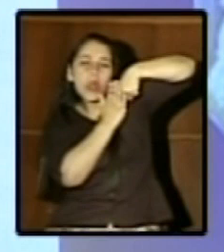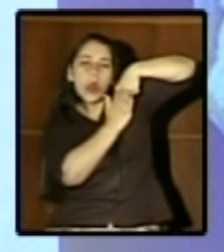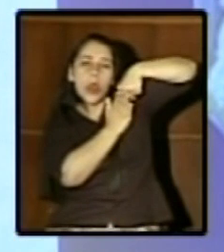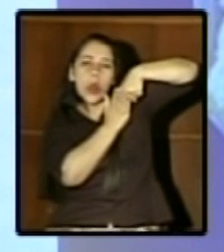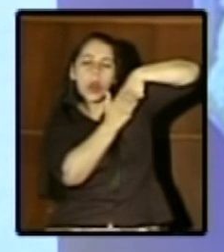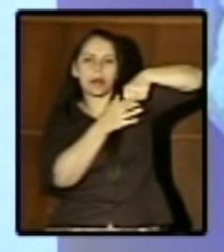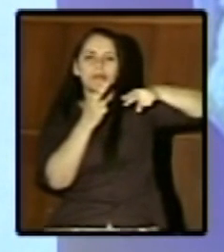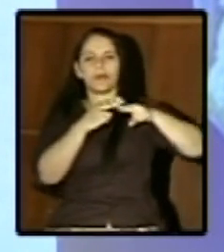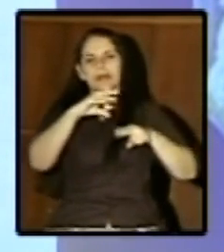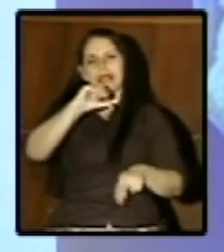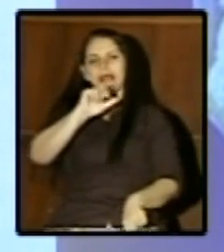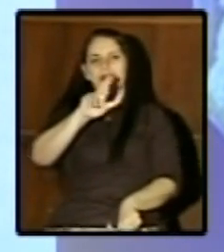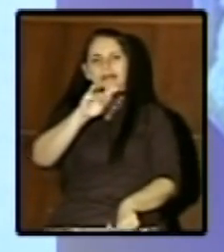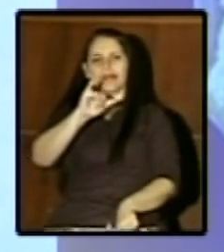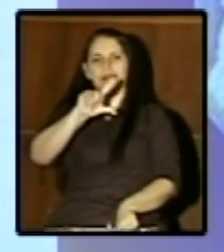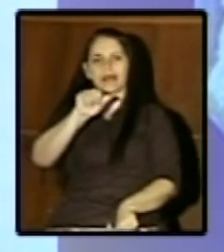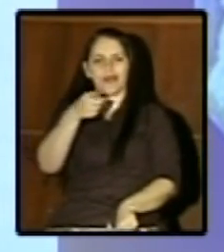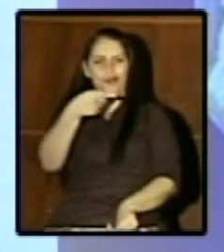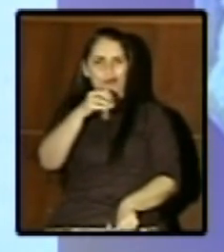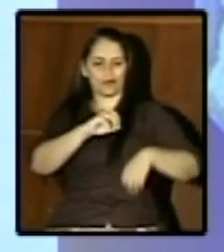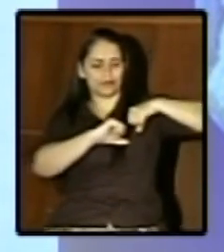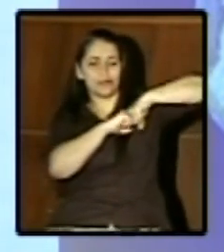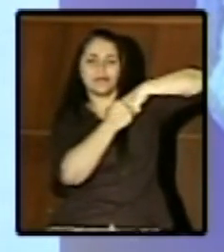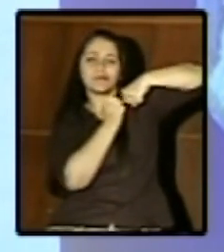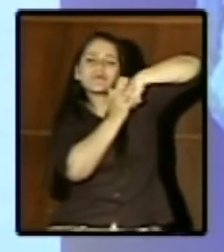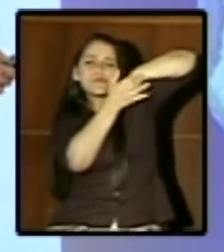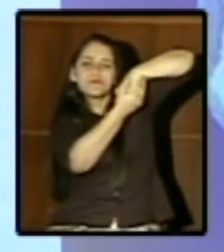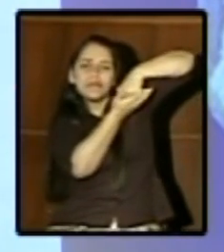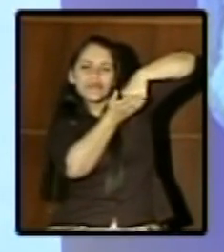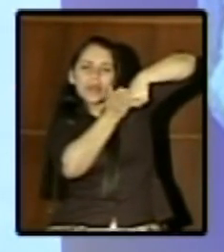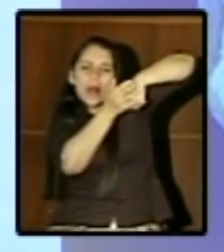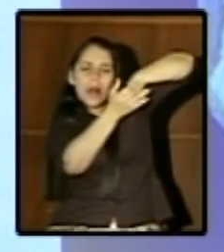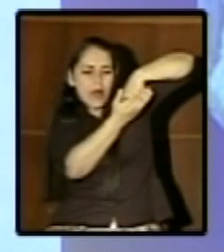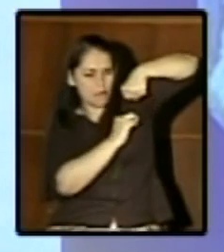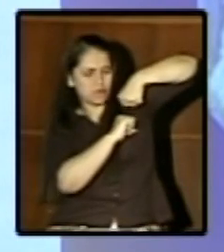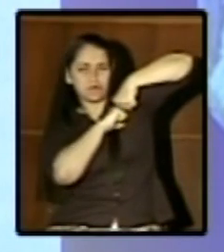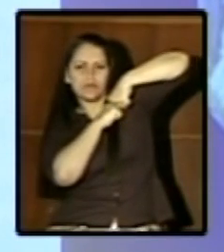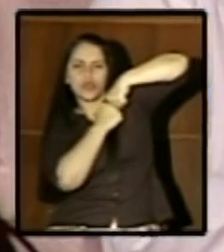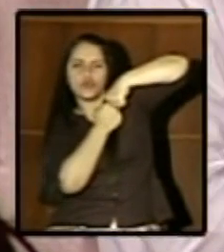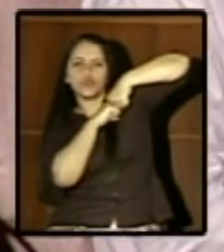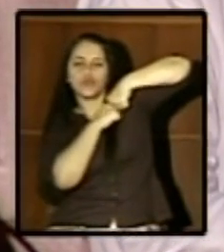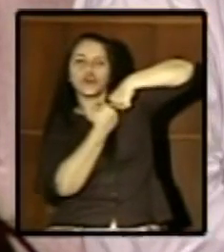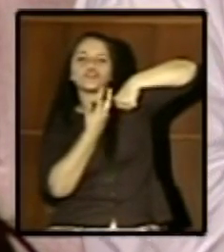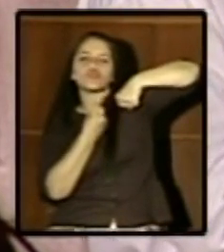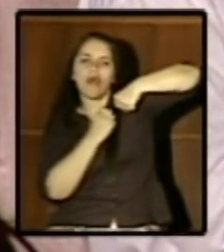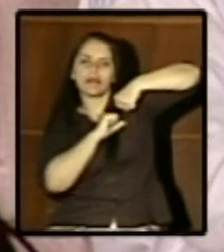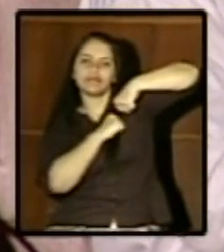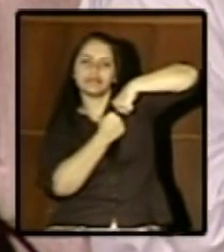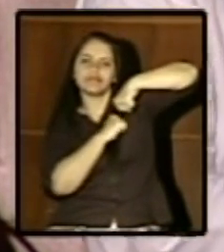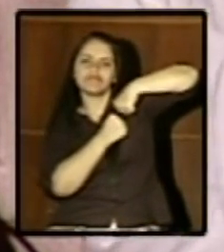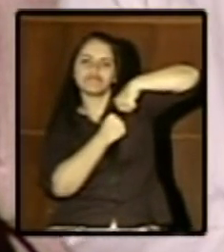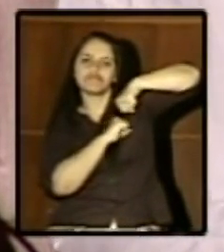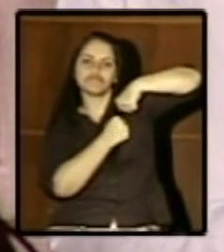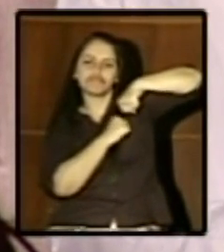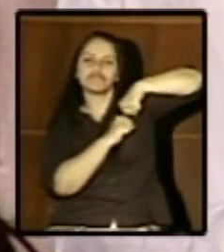lisita que se llama cartílago. El cartílago, como ya les había dicho, es la estructura que me permite el movimiento suave. Es